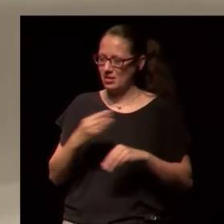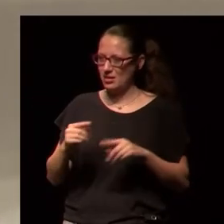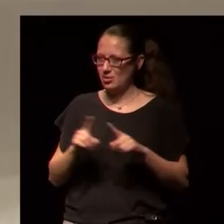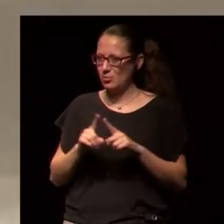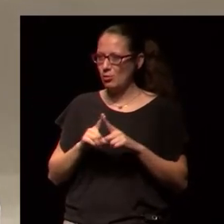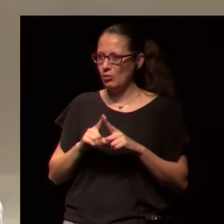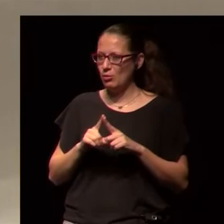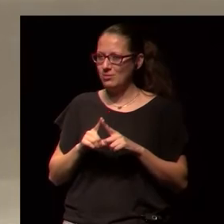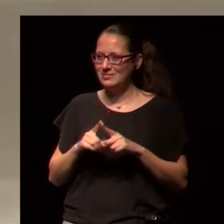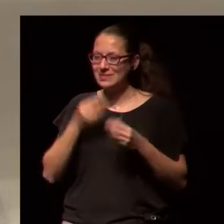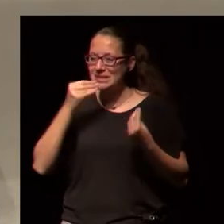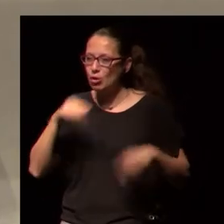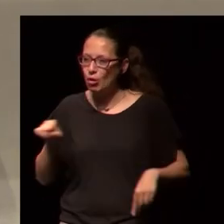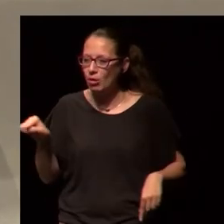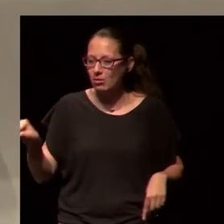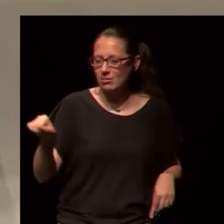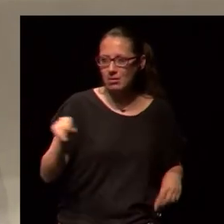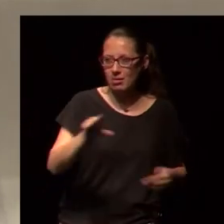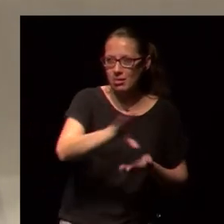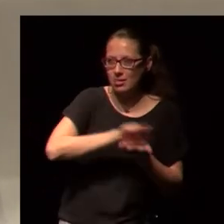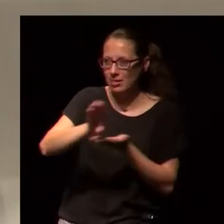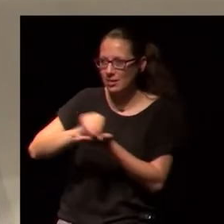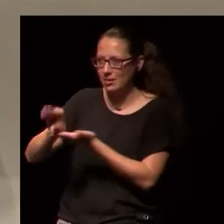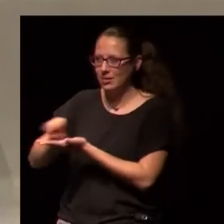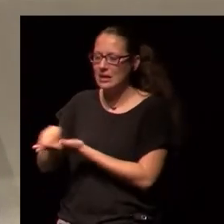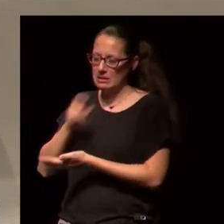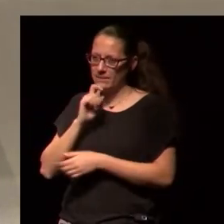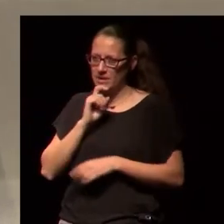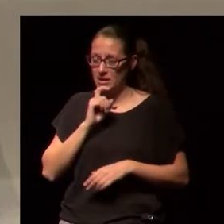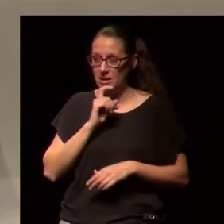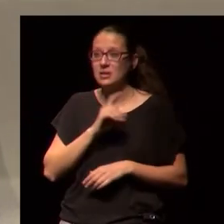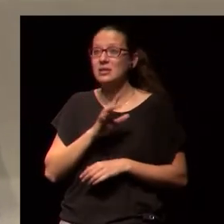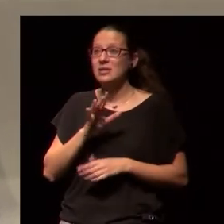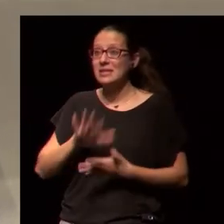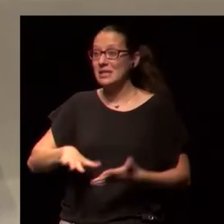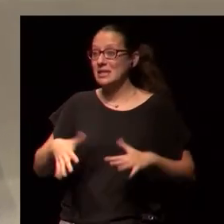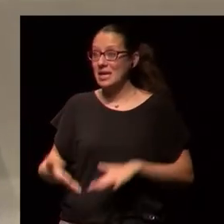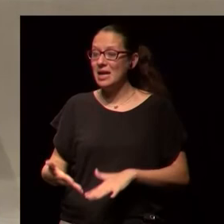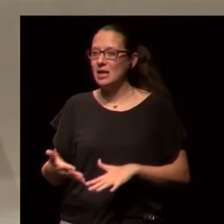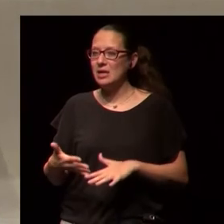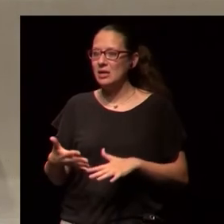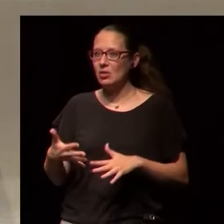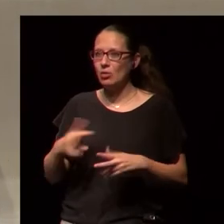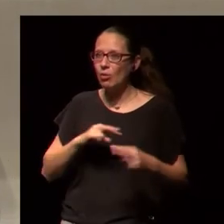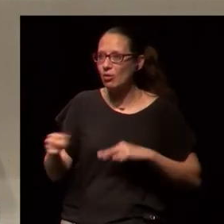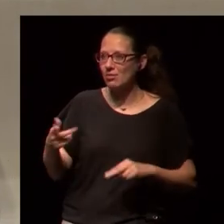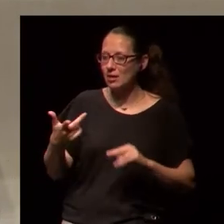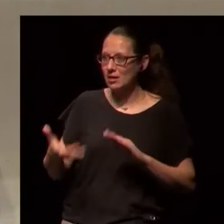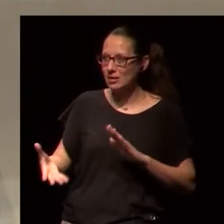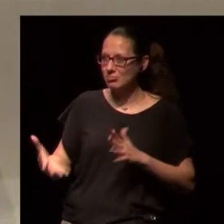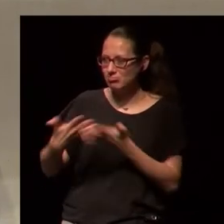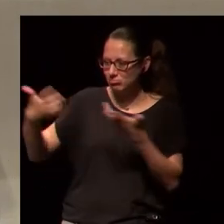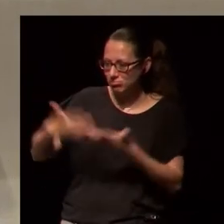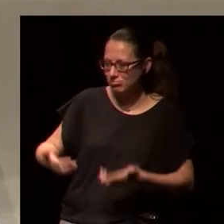Captar las historias deslavazadas como están y luego también de alguna forma traducirlas, ¿no? Plasmarlas